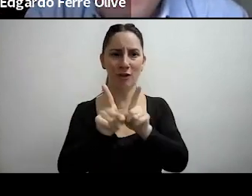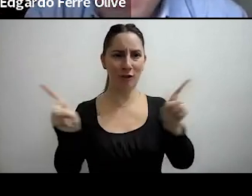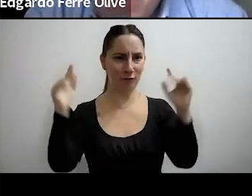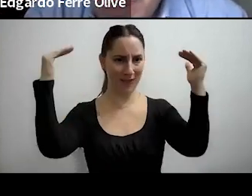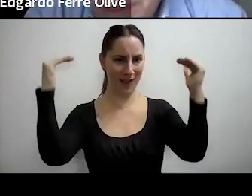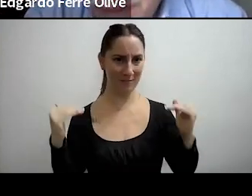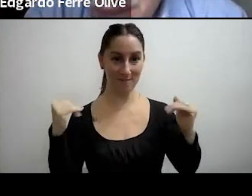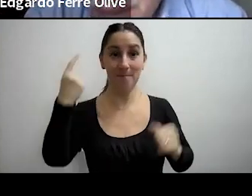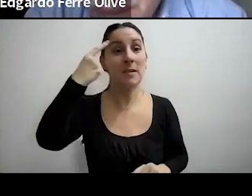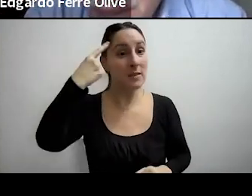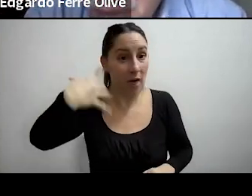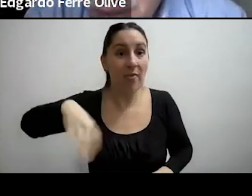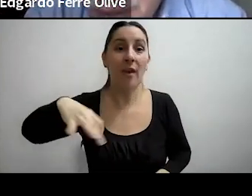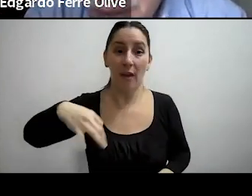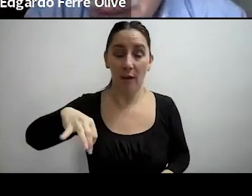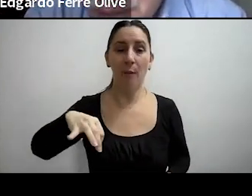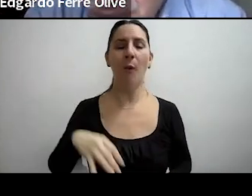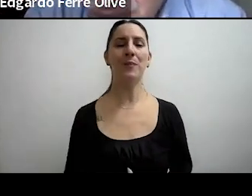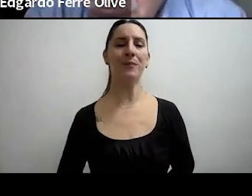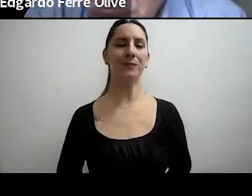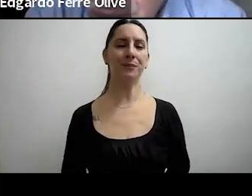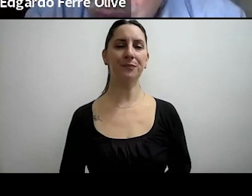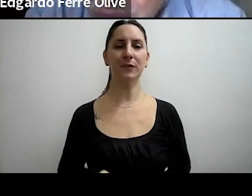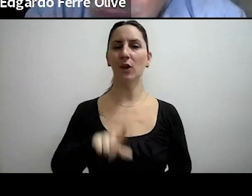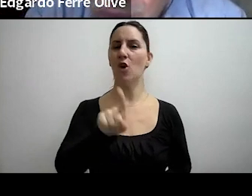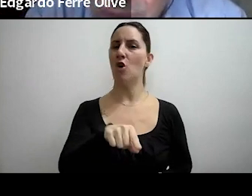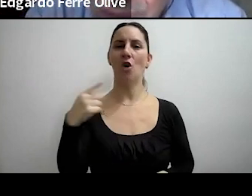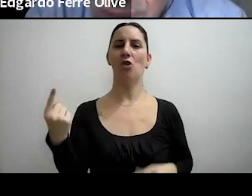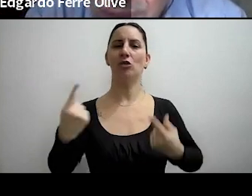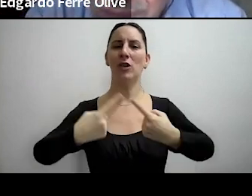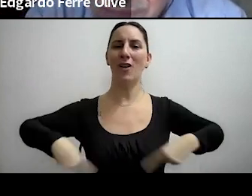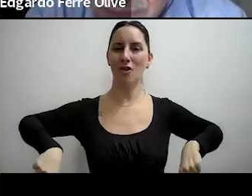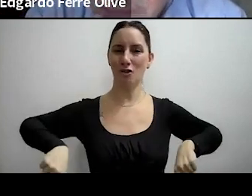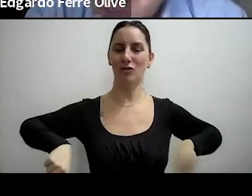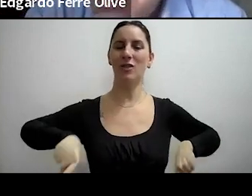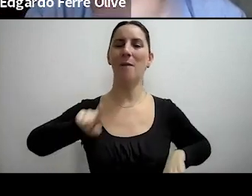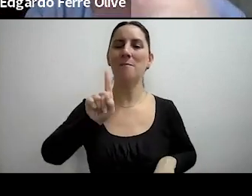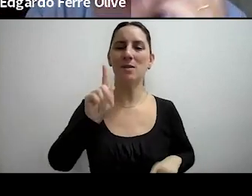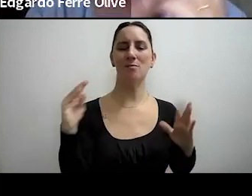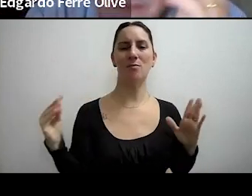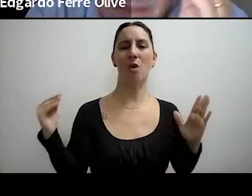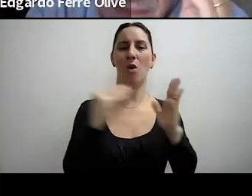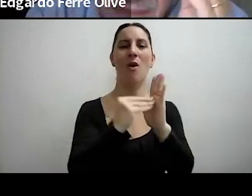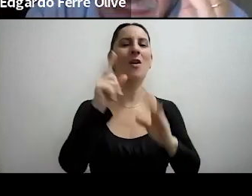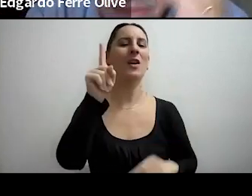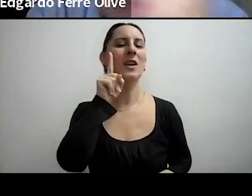Otra que la ha aplicado específicamente dentro de su código el IRS, o sea, el